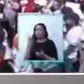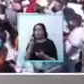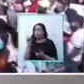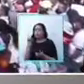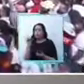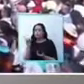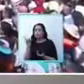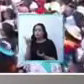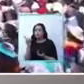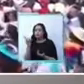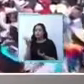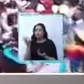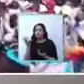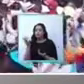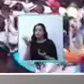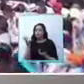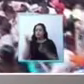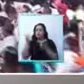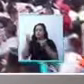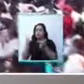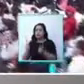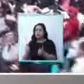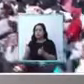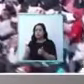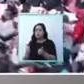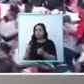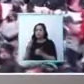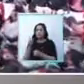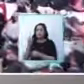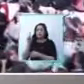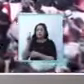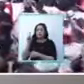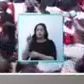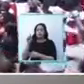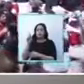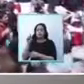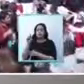la primera potencia exportadora. Pero luego de eso, en el transcurso de todas esas décadas